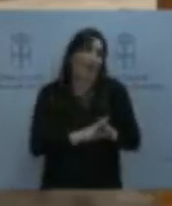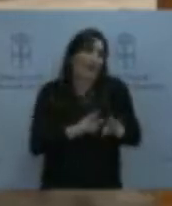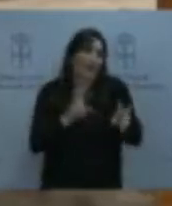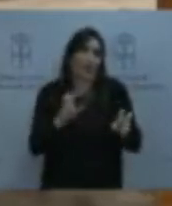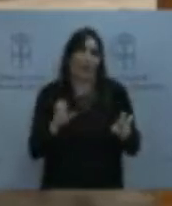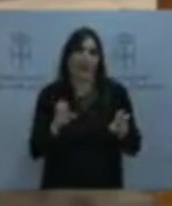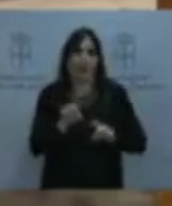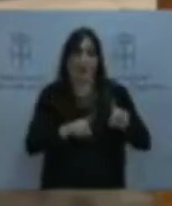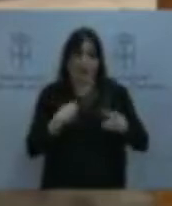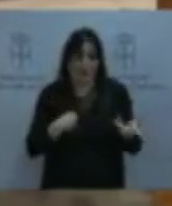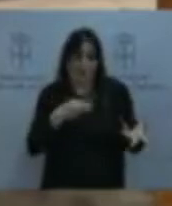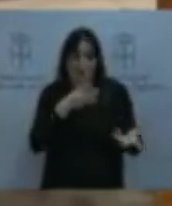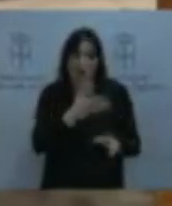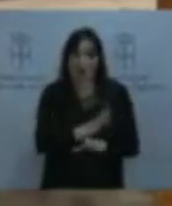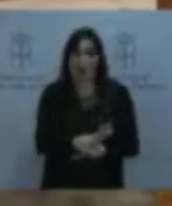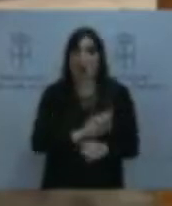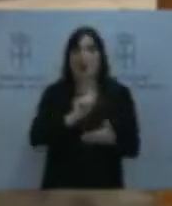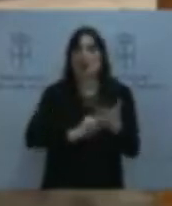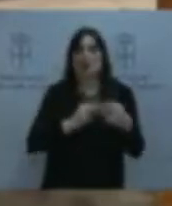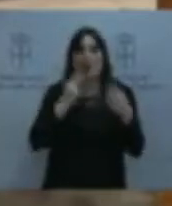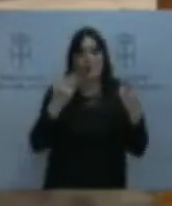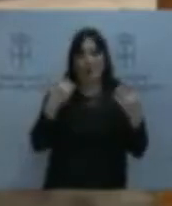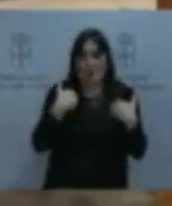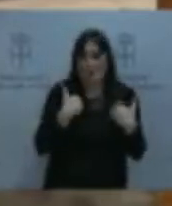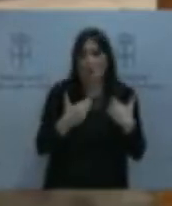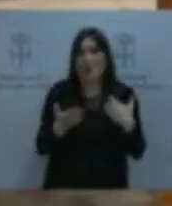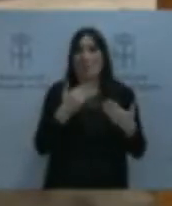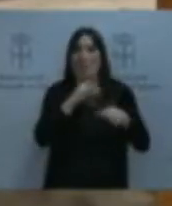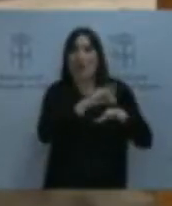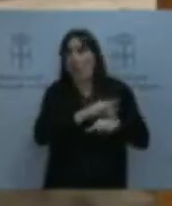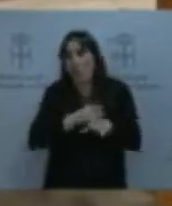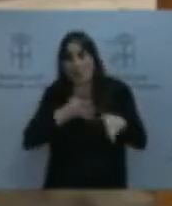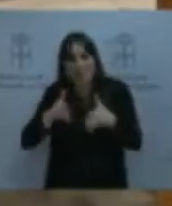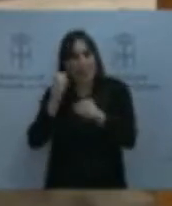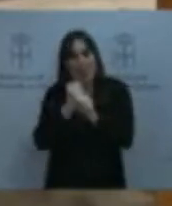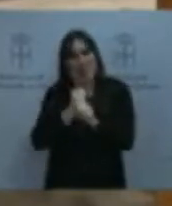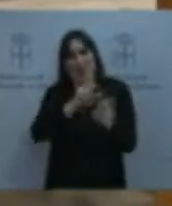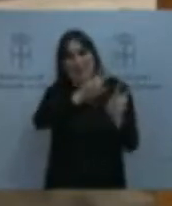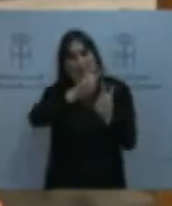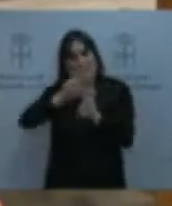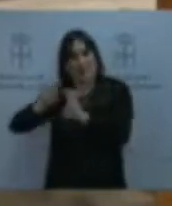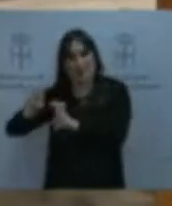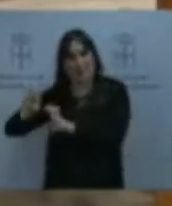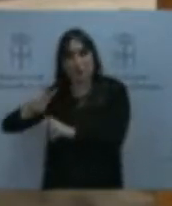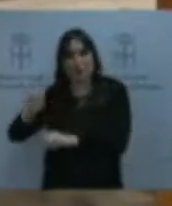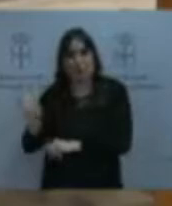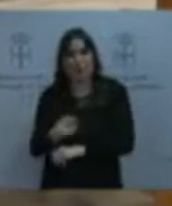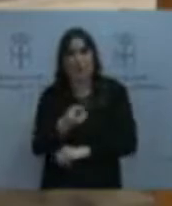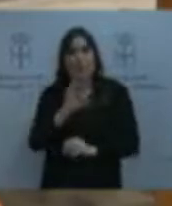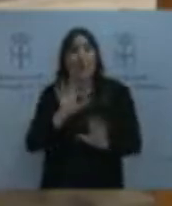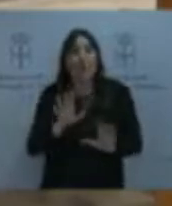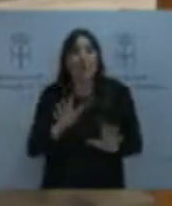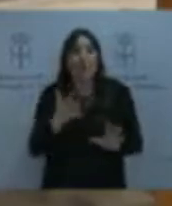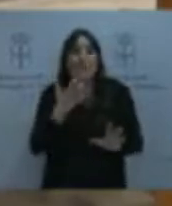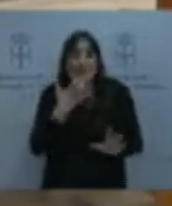pública responsable, hemos hablado de la orientación laboral, de muchos temas hemos hablado aquí en este pleno, pero sin decisión política no hay nada que hacer. No hay